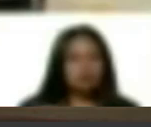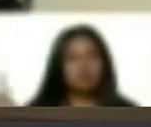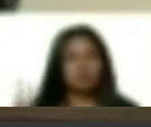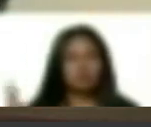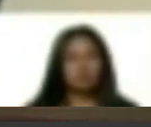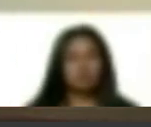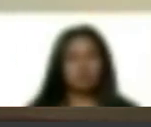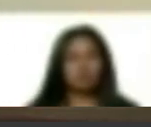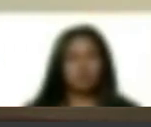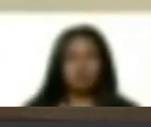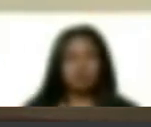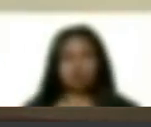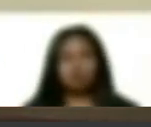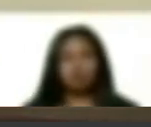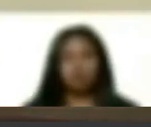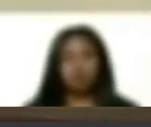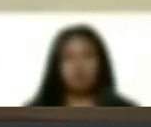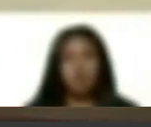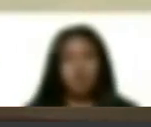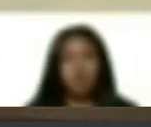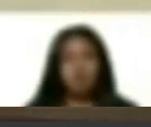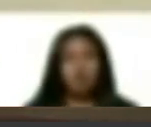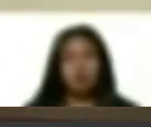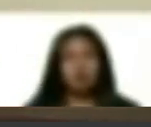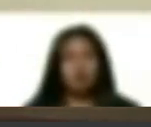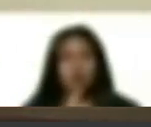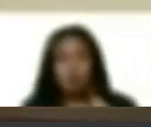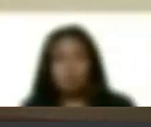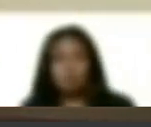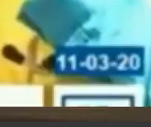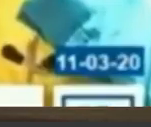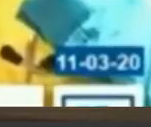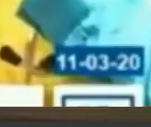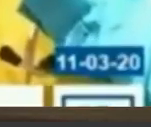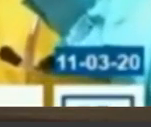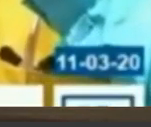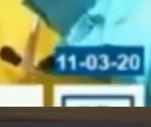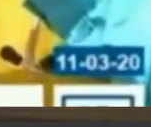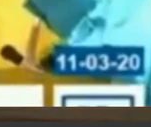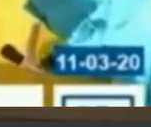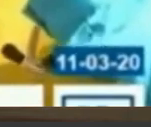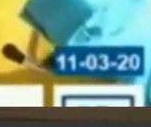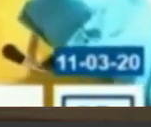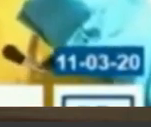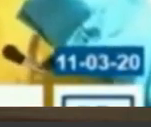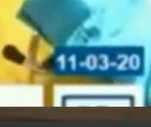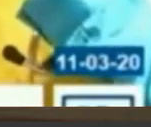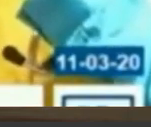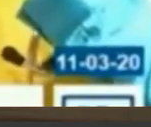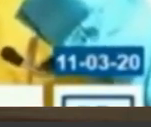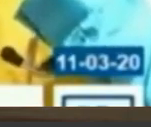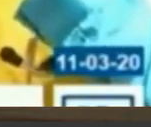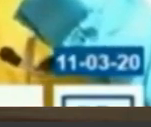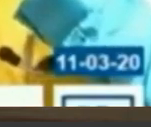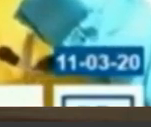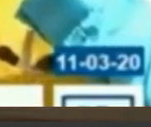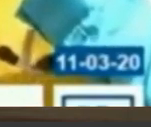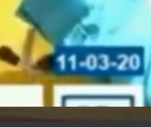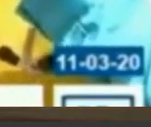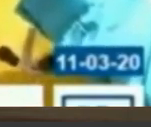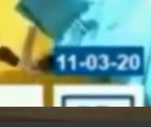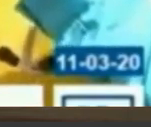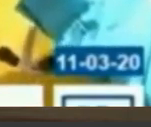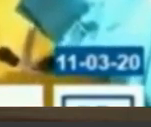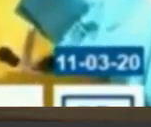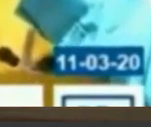la dictadura decretó hace casi un mes una cuarentena nacional, así como los vuelos internacionales y nacionales, con excepción de